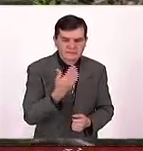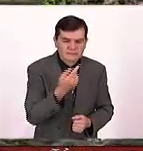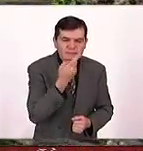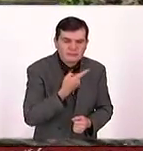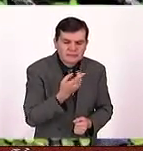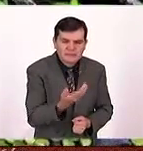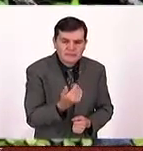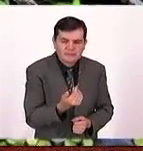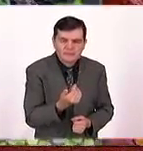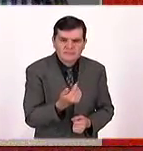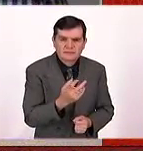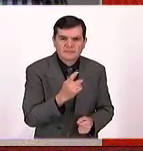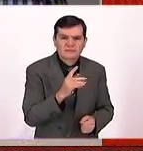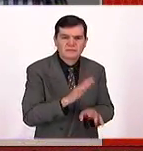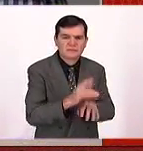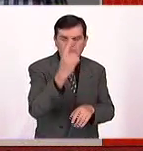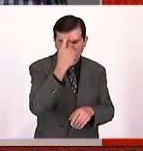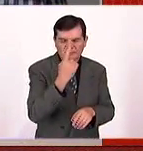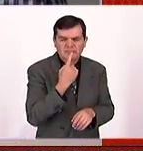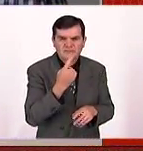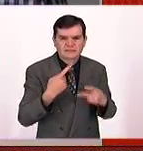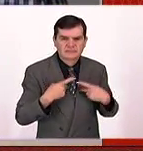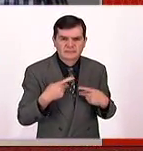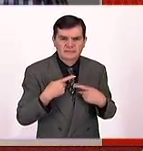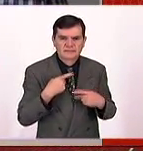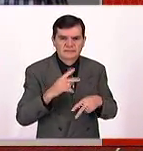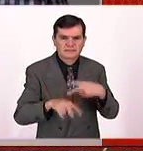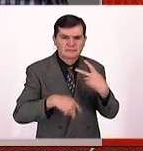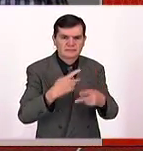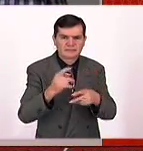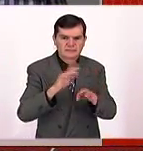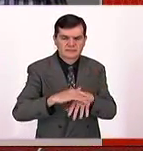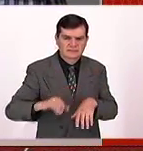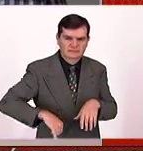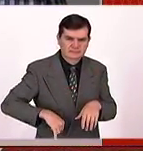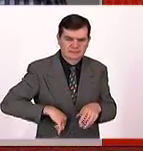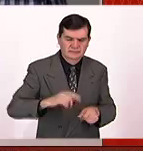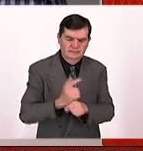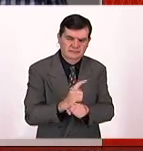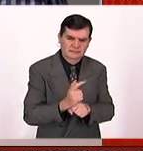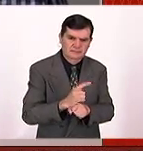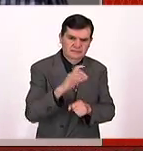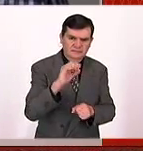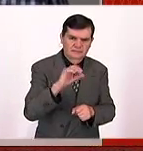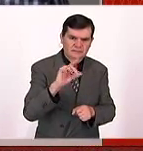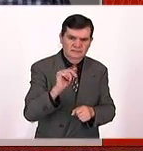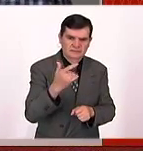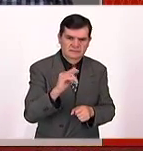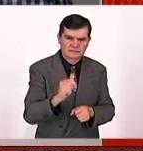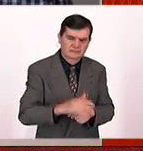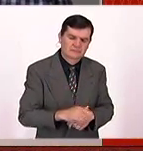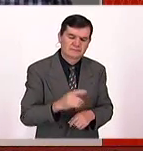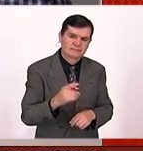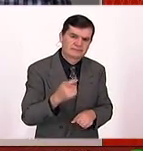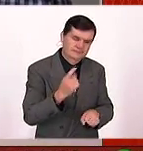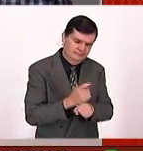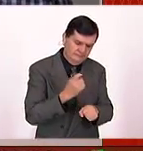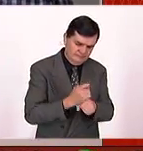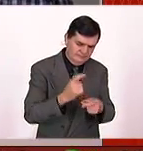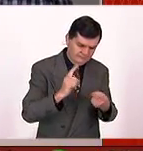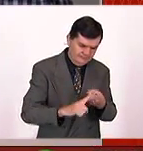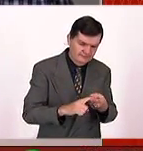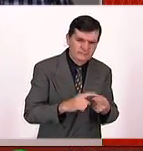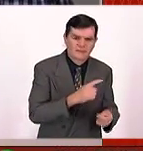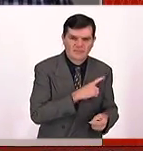Sí, doctor Ávila, ¿y qué perfil deben de tener los jóvenes que se interesen por estudiar la licenciatura en ecología? Pues primero que